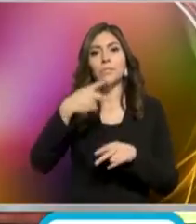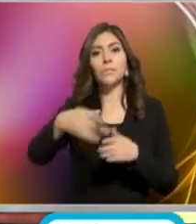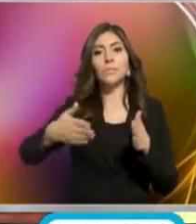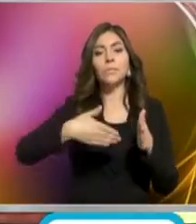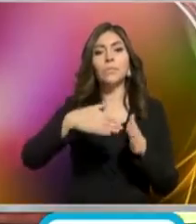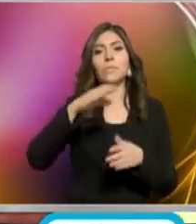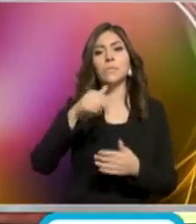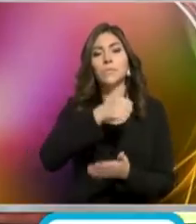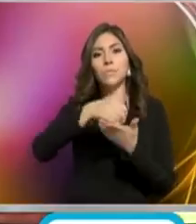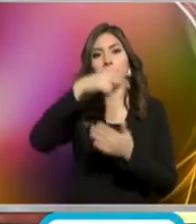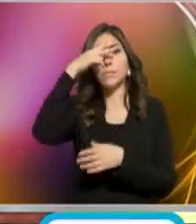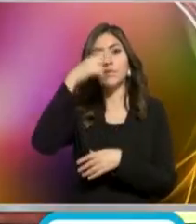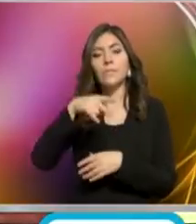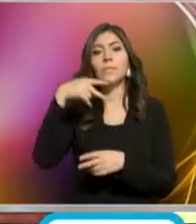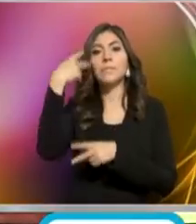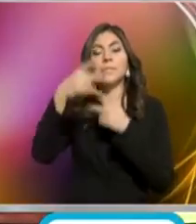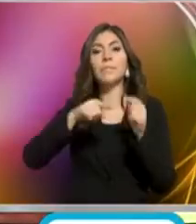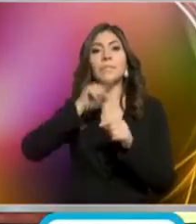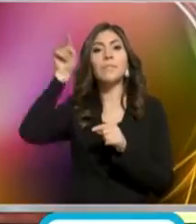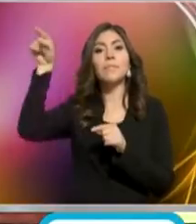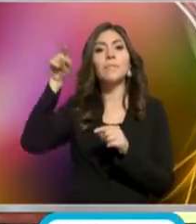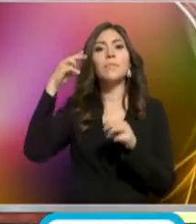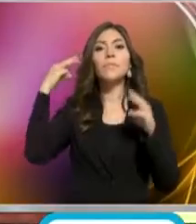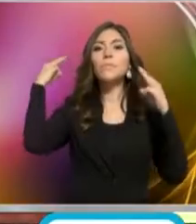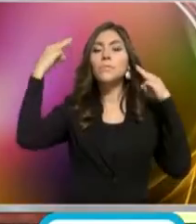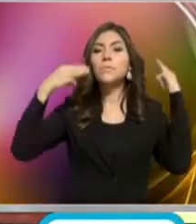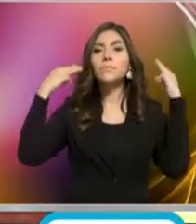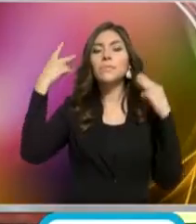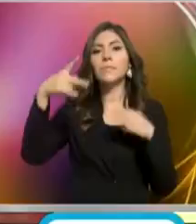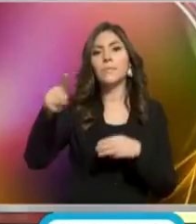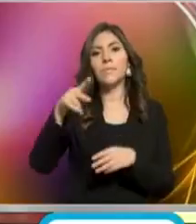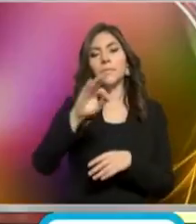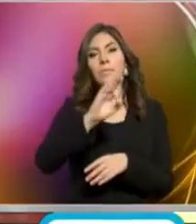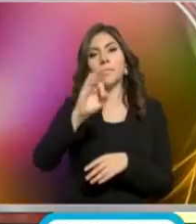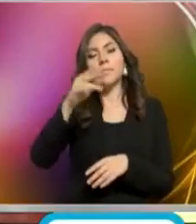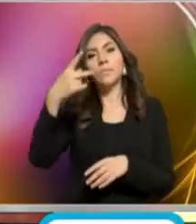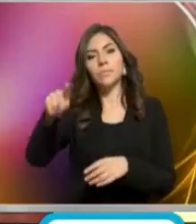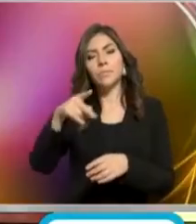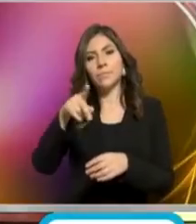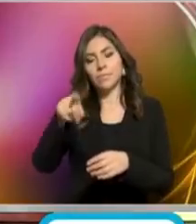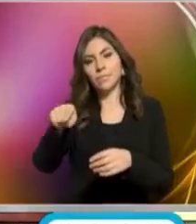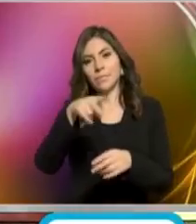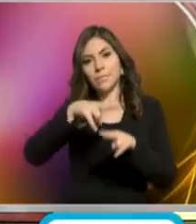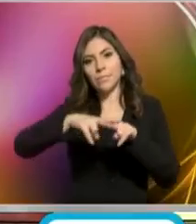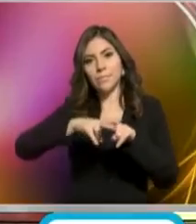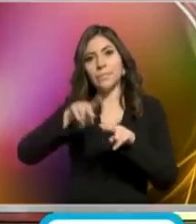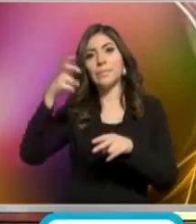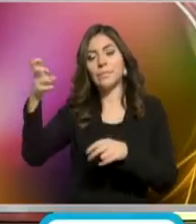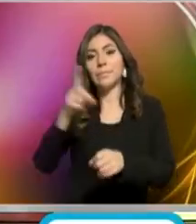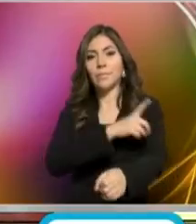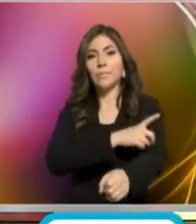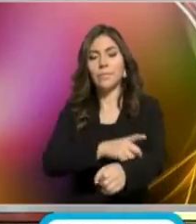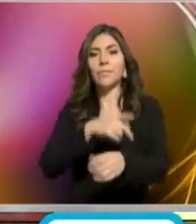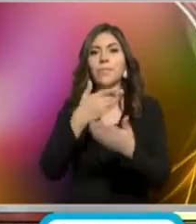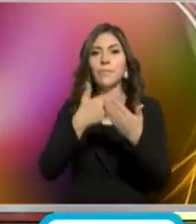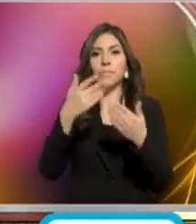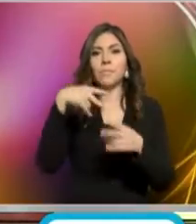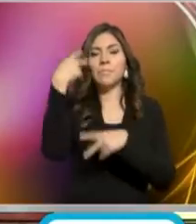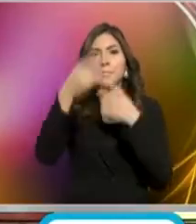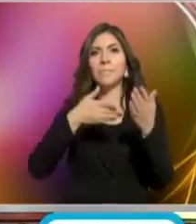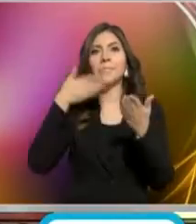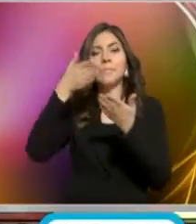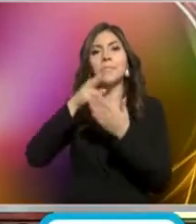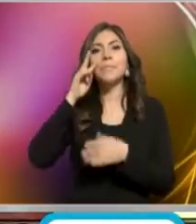se va a transmitir desde el Museo del Ferrocarrilero allá en esta delegación. Pero, ¿qué les parece si vamos directamente hasta allá